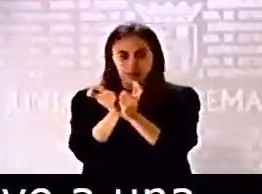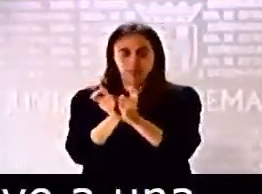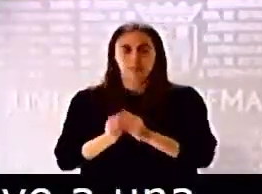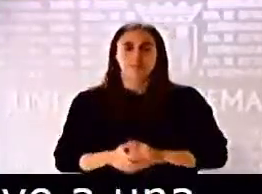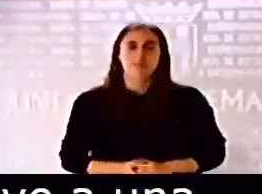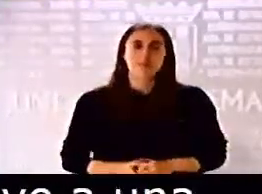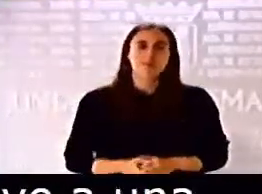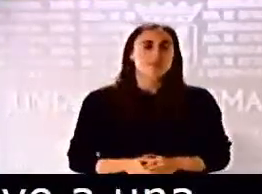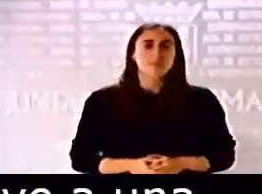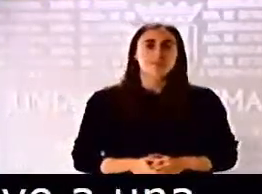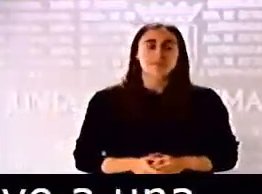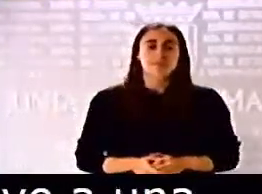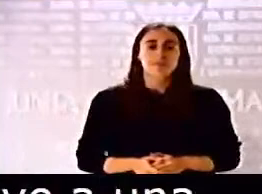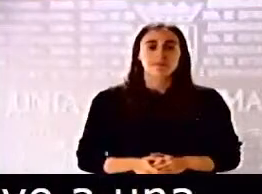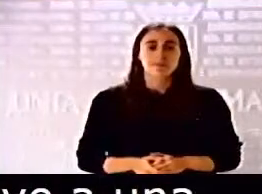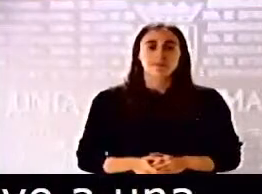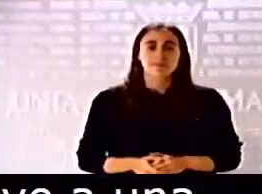ahora, ¿no?